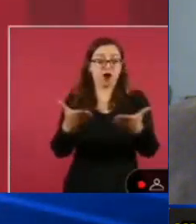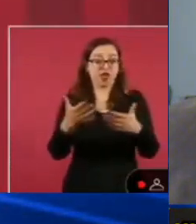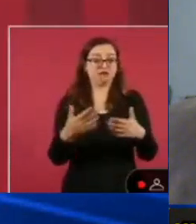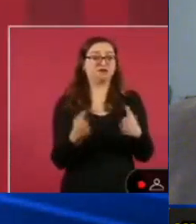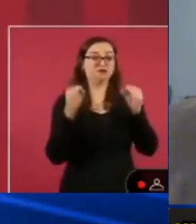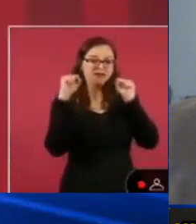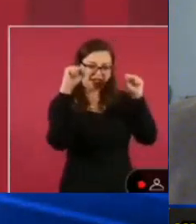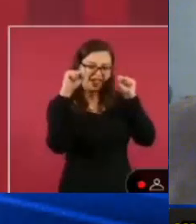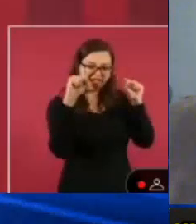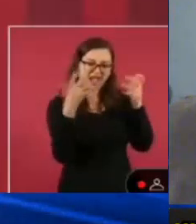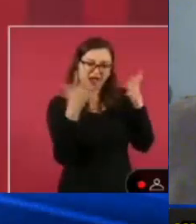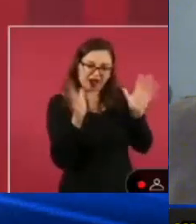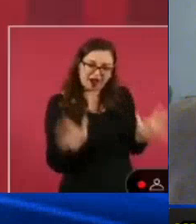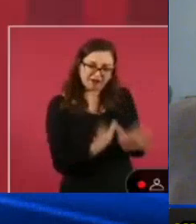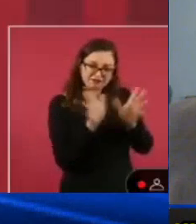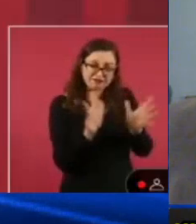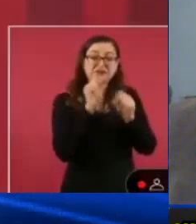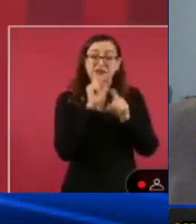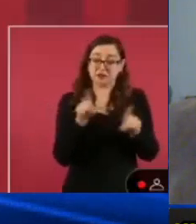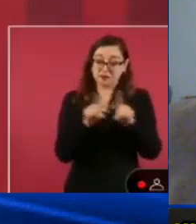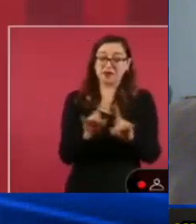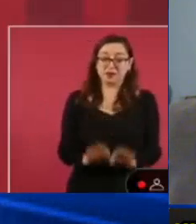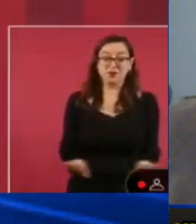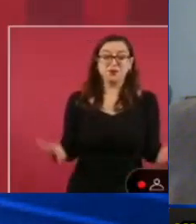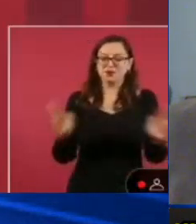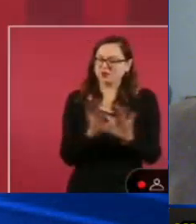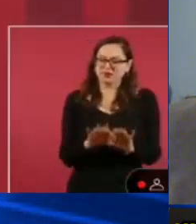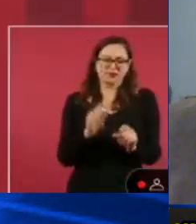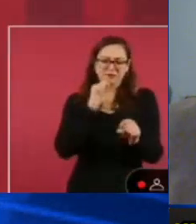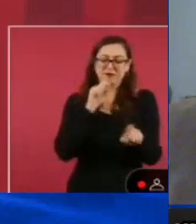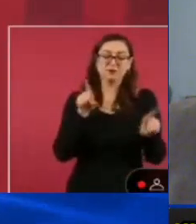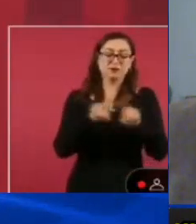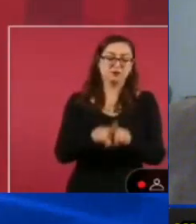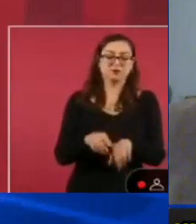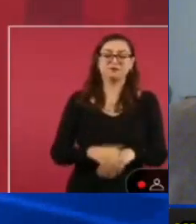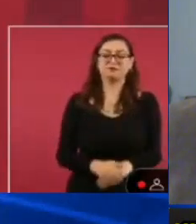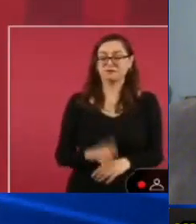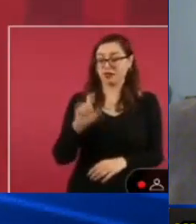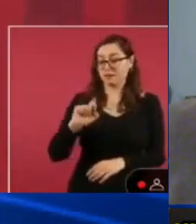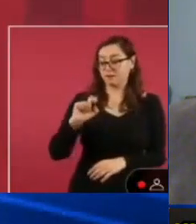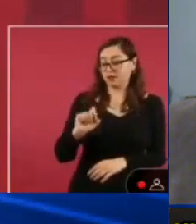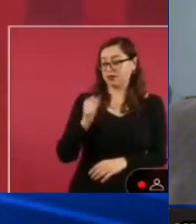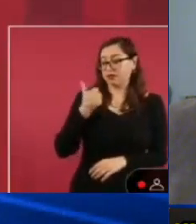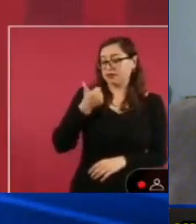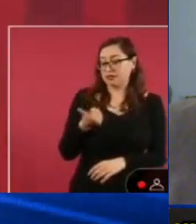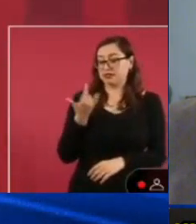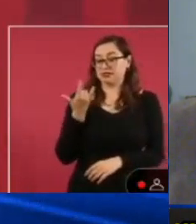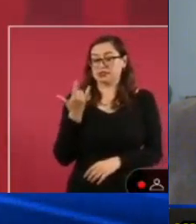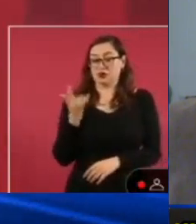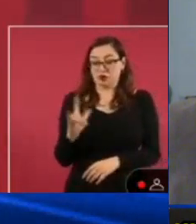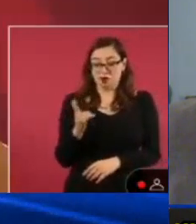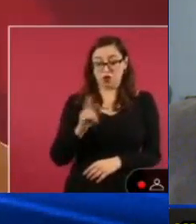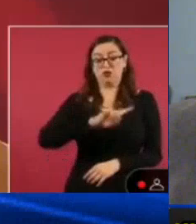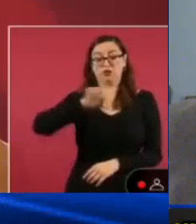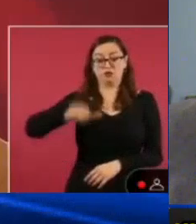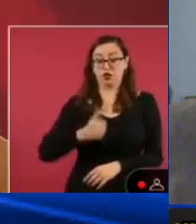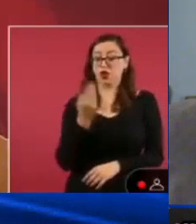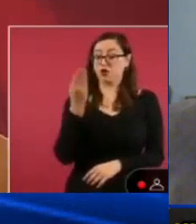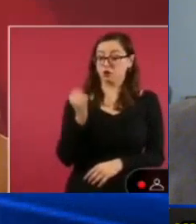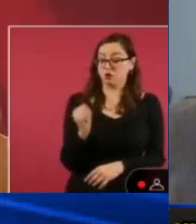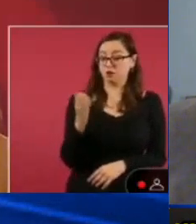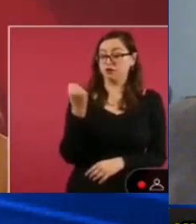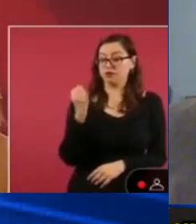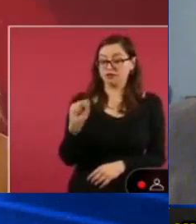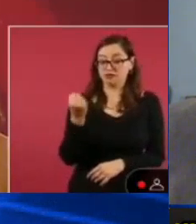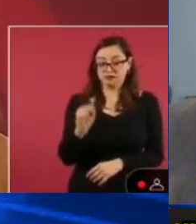jugadores como lo platicamos desde el 26 de julio y lo reiteré el 9 de septiembre mi oportunidad de